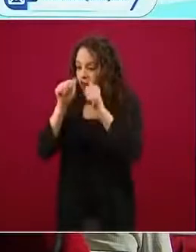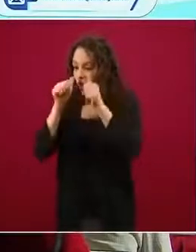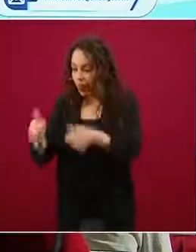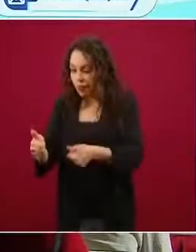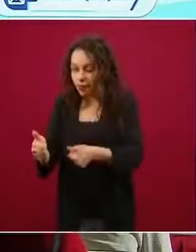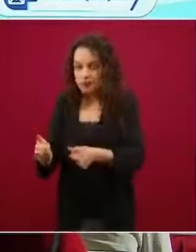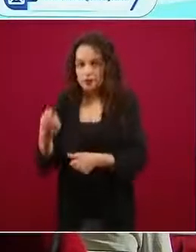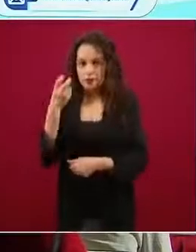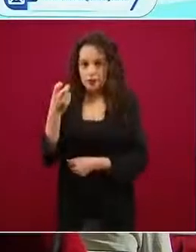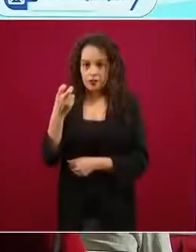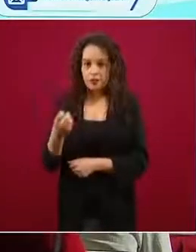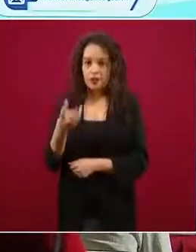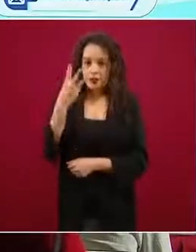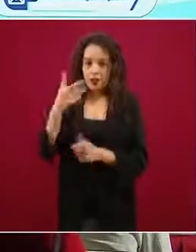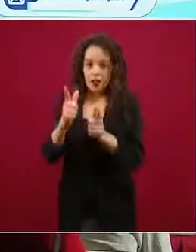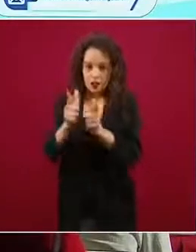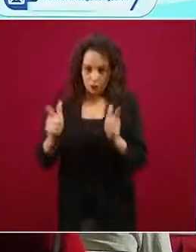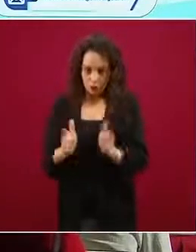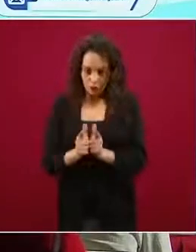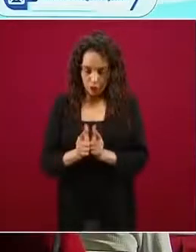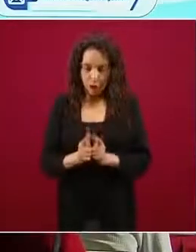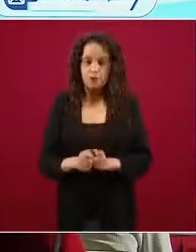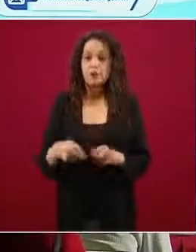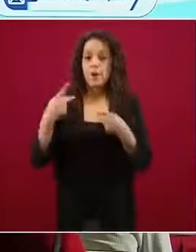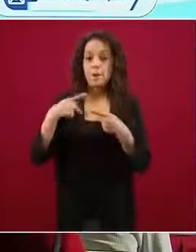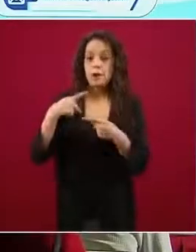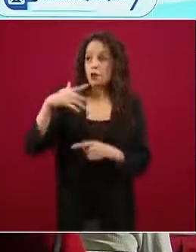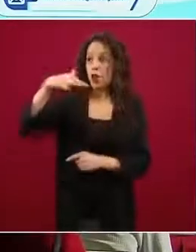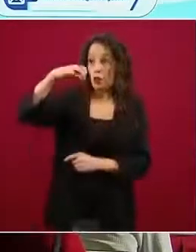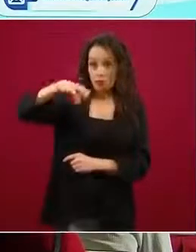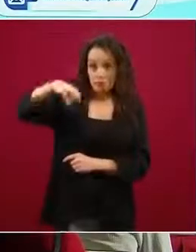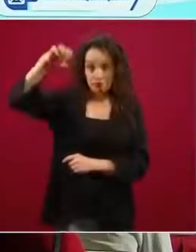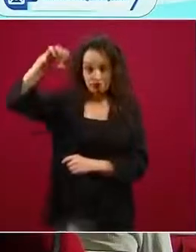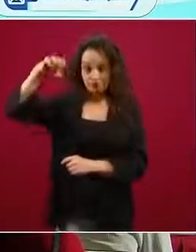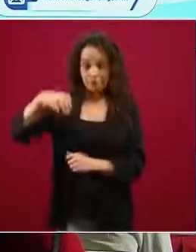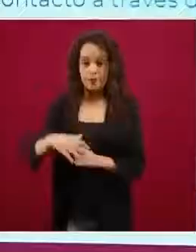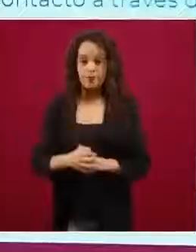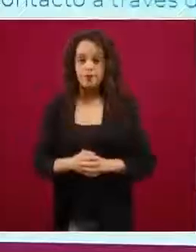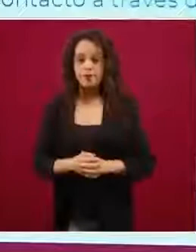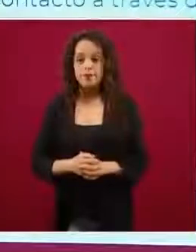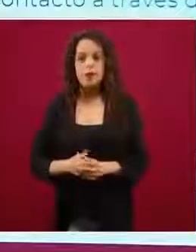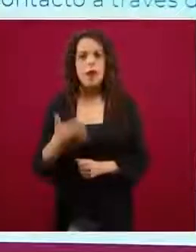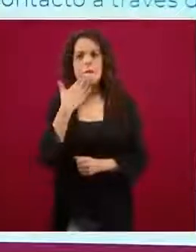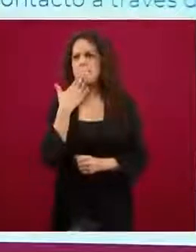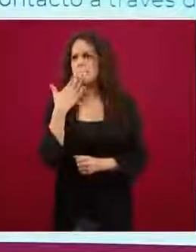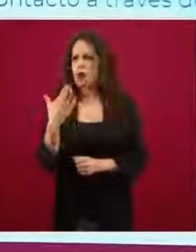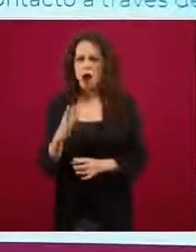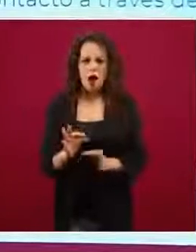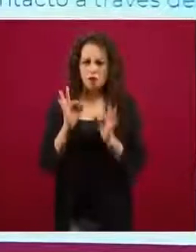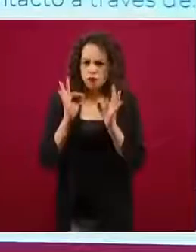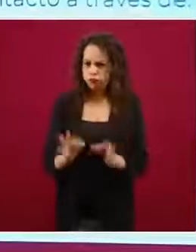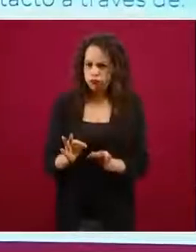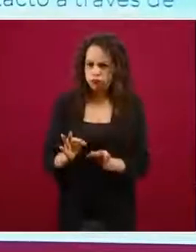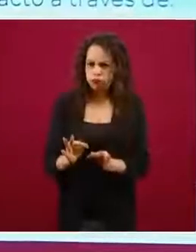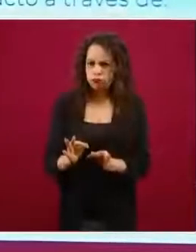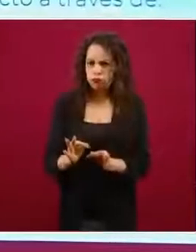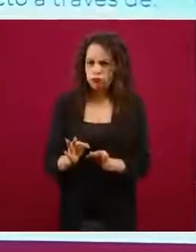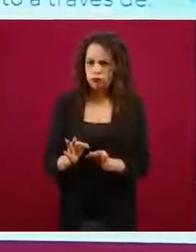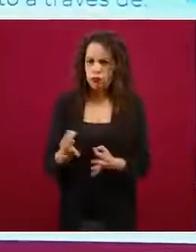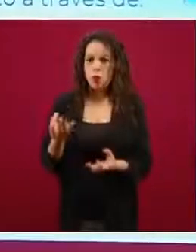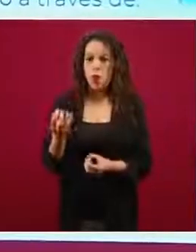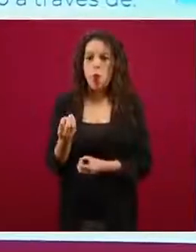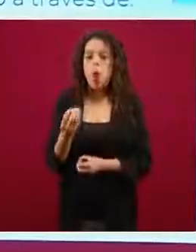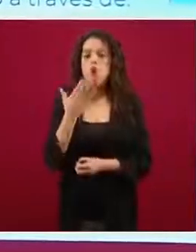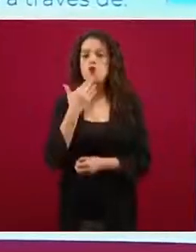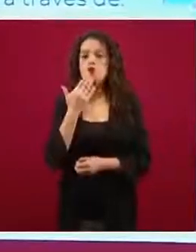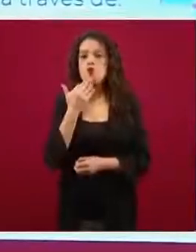de categoría. Aquellos adultos mayores que son que tienen una vejez exitosa o que no tienen una patología que